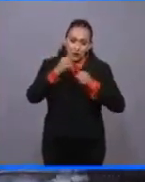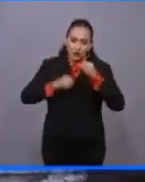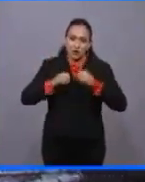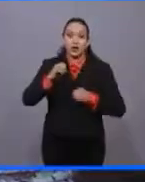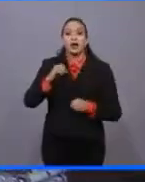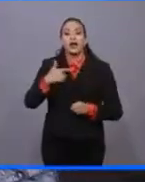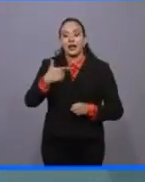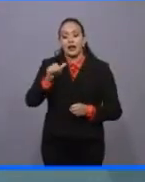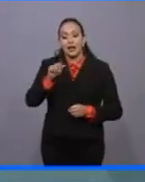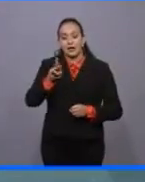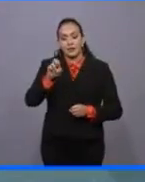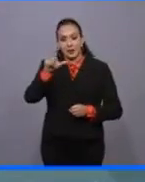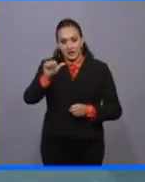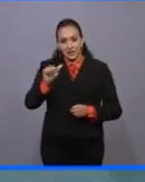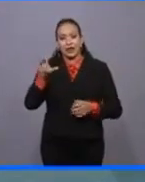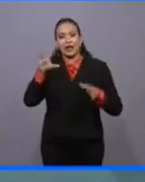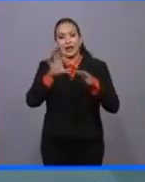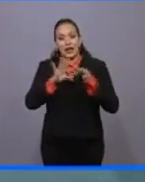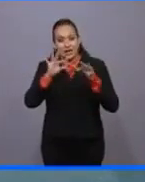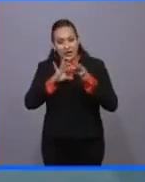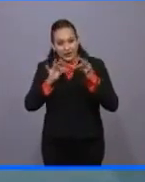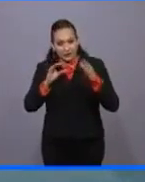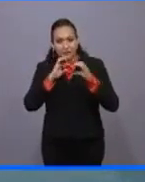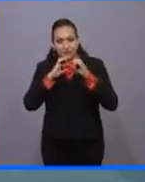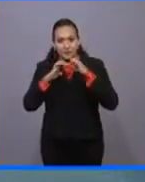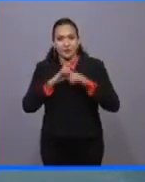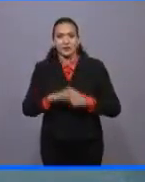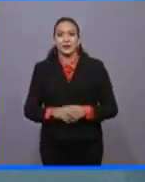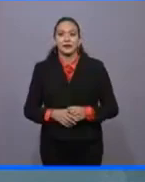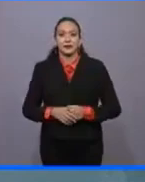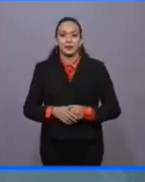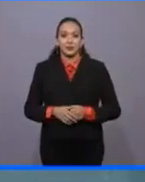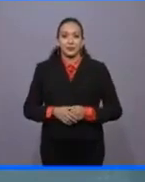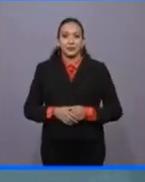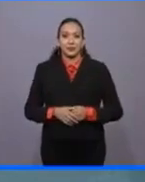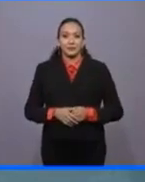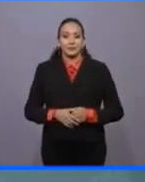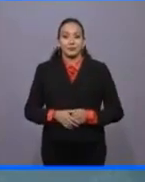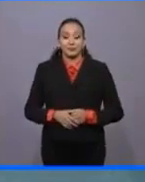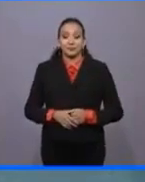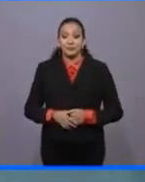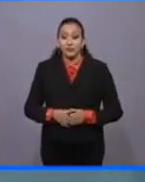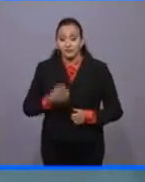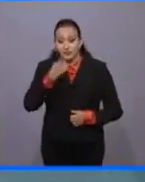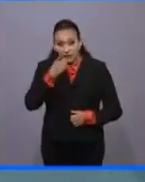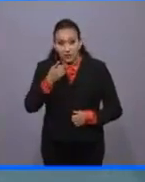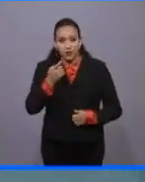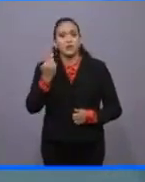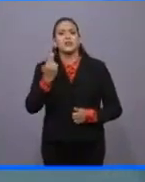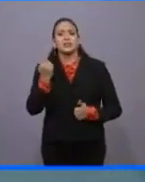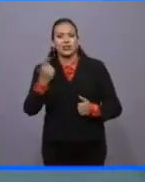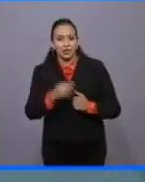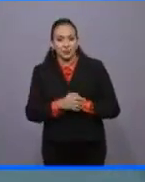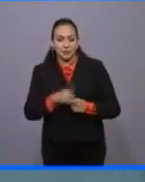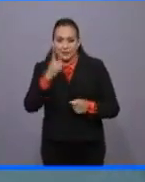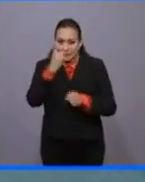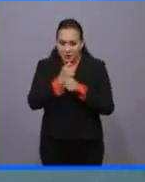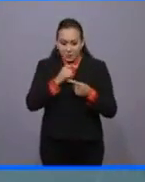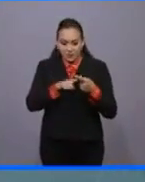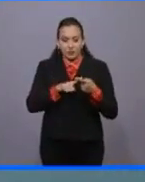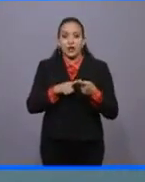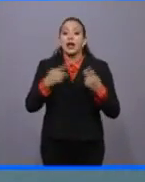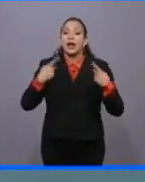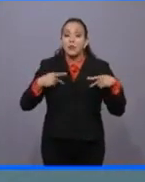Cosío Deschamps, en el blog Axis del Tribunal Electoral. Para hacerlo, detalló, se debe comprender quiénes son